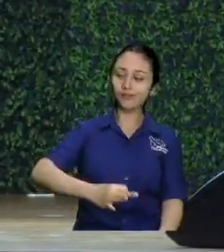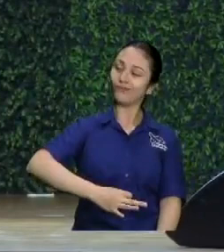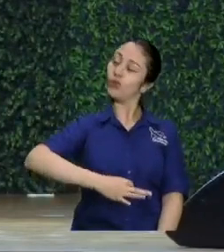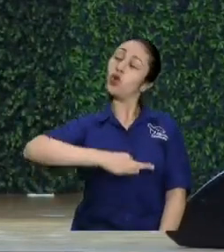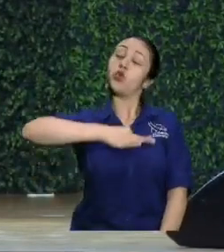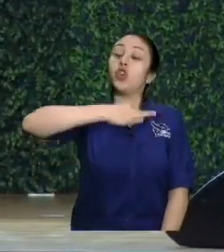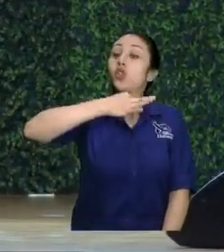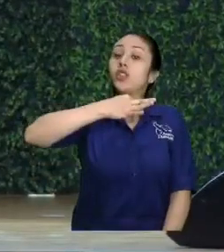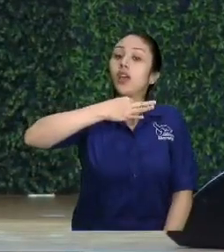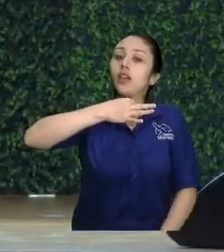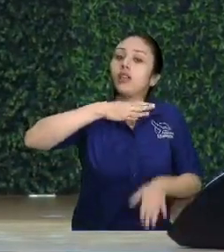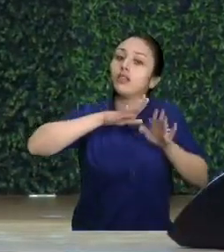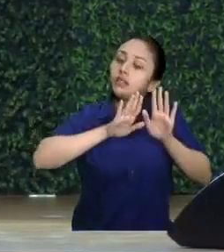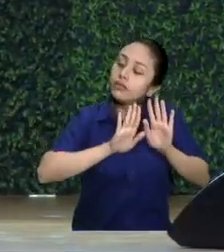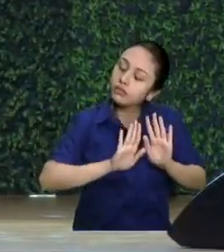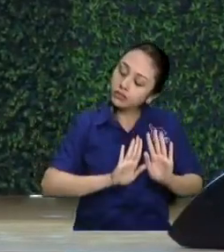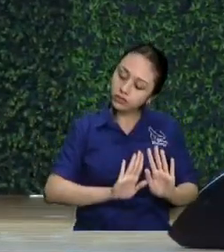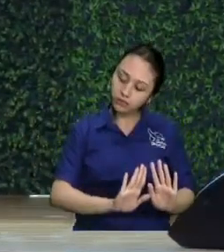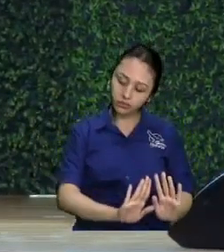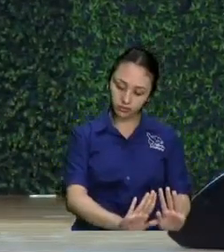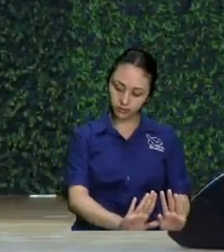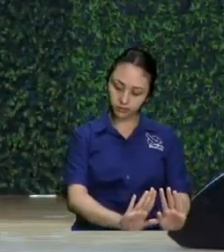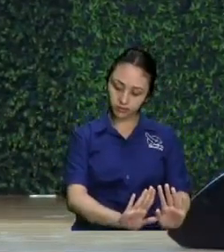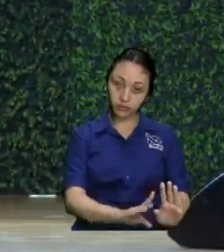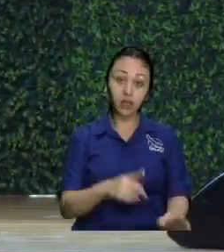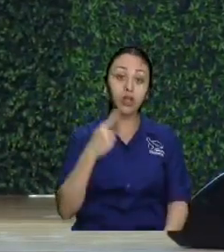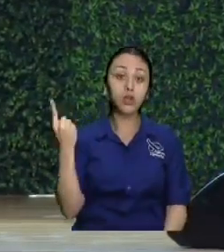bájese. Todo valle,